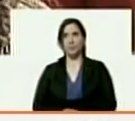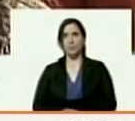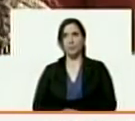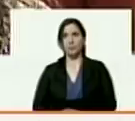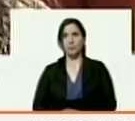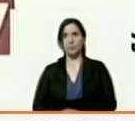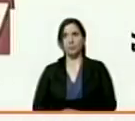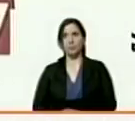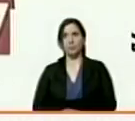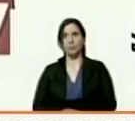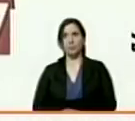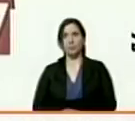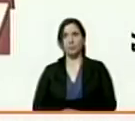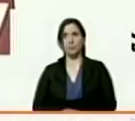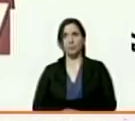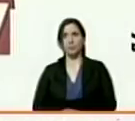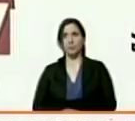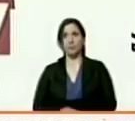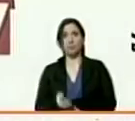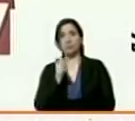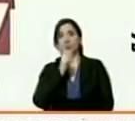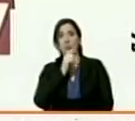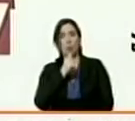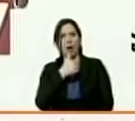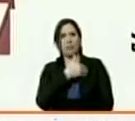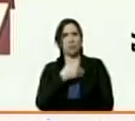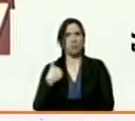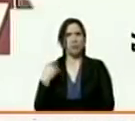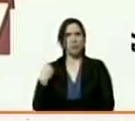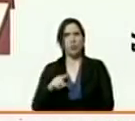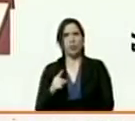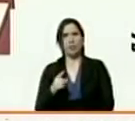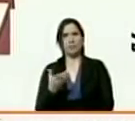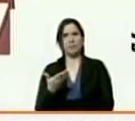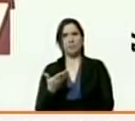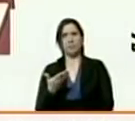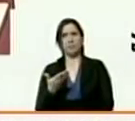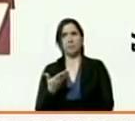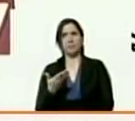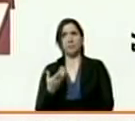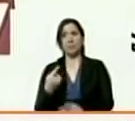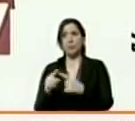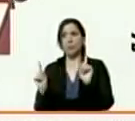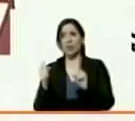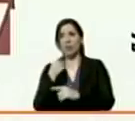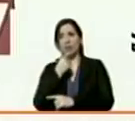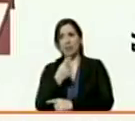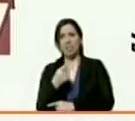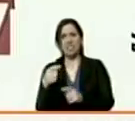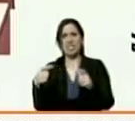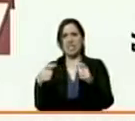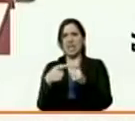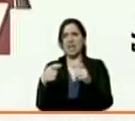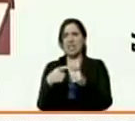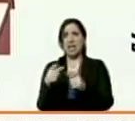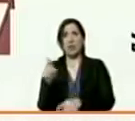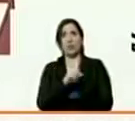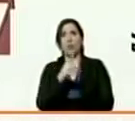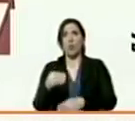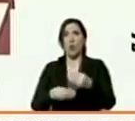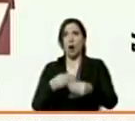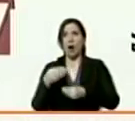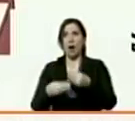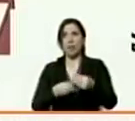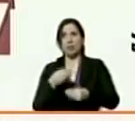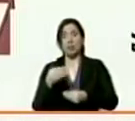Sana, pudiéramos decir. No tienen un proceso de carnetización. Otros, porque dicen que un carnet no hace... No, sí, sí